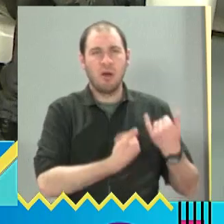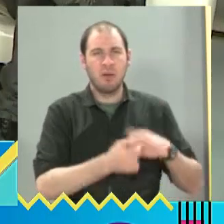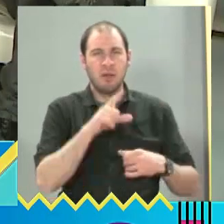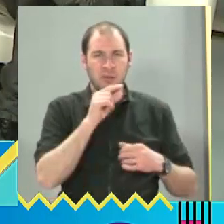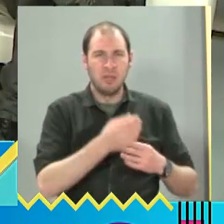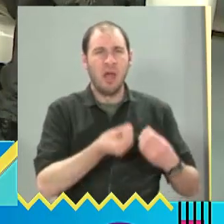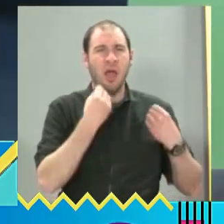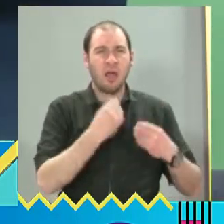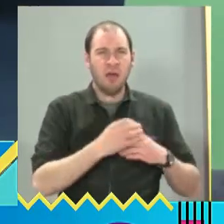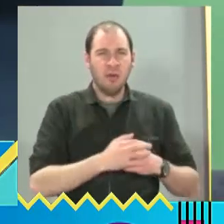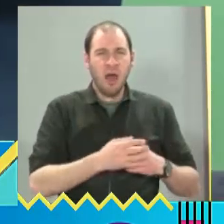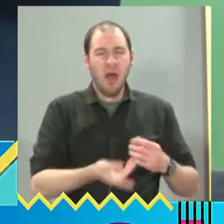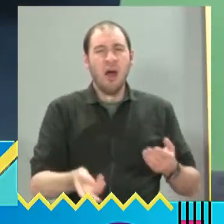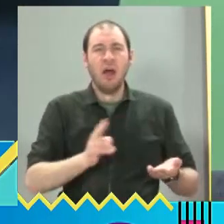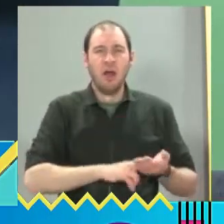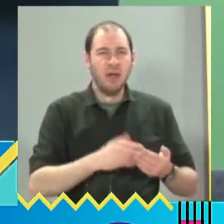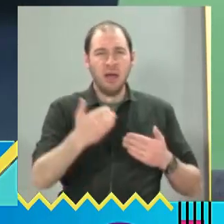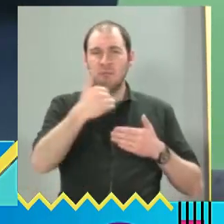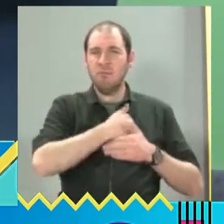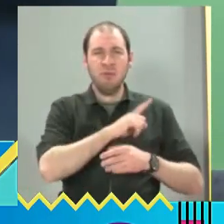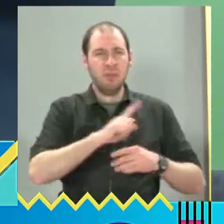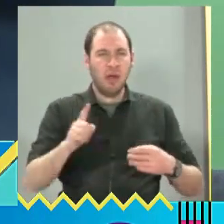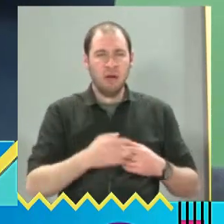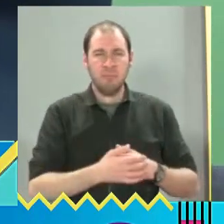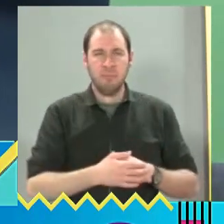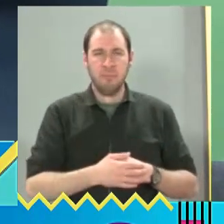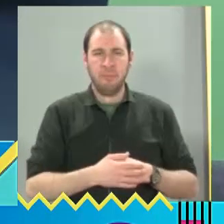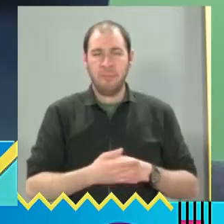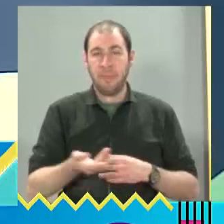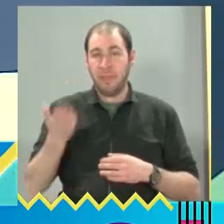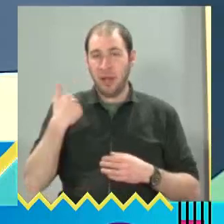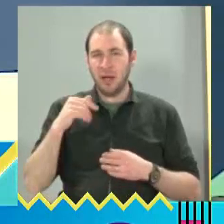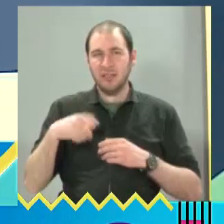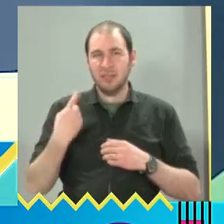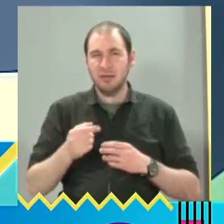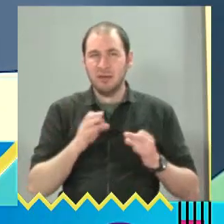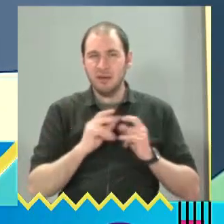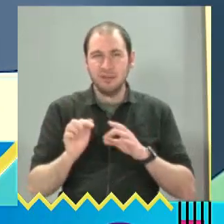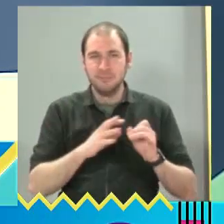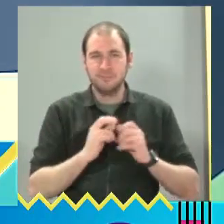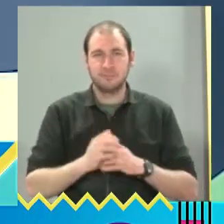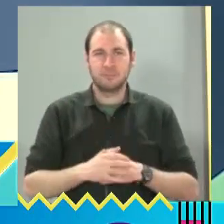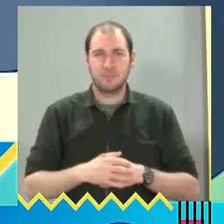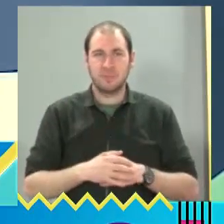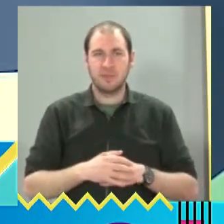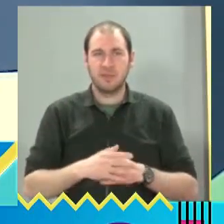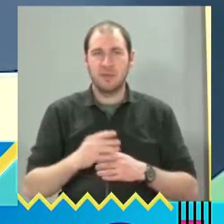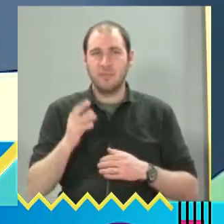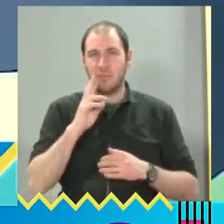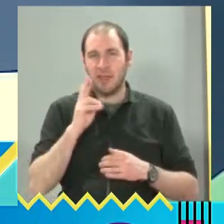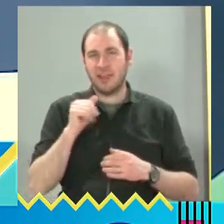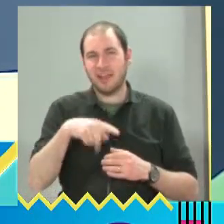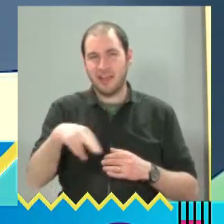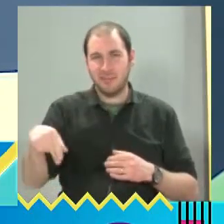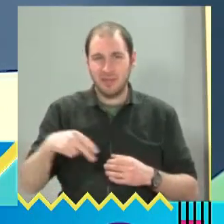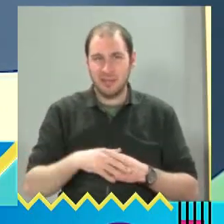tweet, cómo hacemos para volvernos impermeables a esta situación? Mira, siempre tenemos la discusión con la señora de a pie, diría,